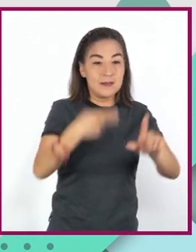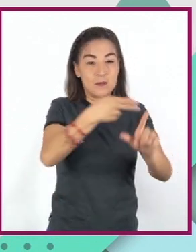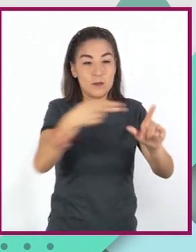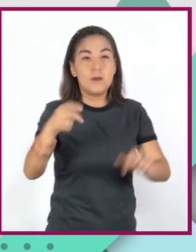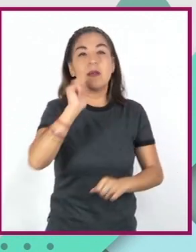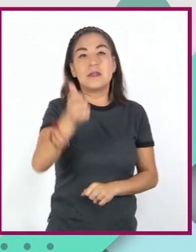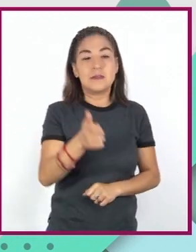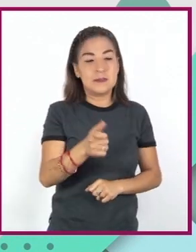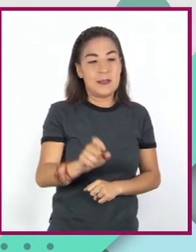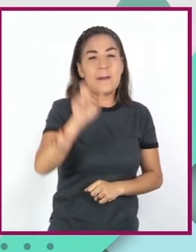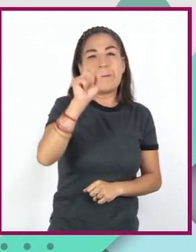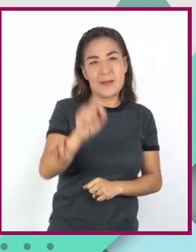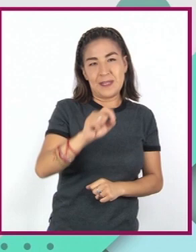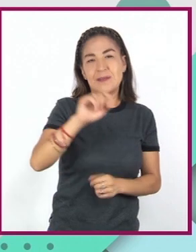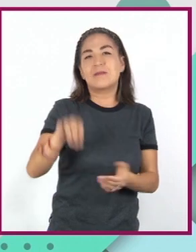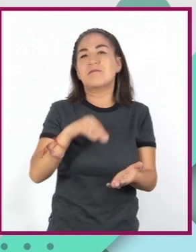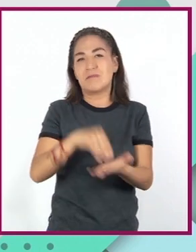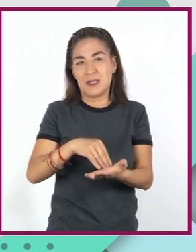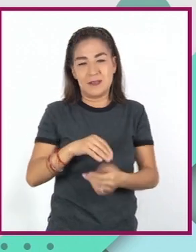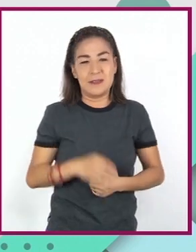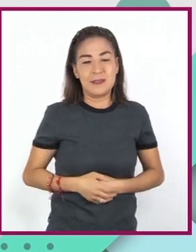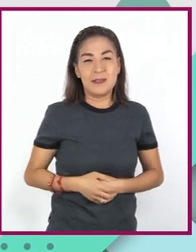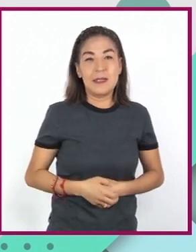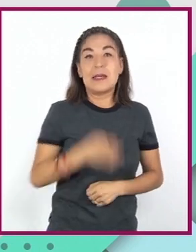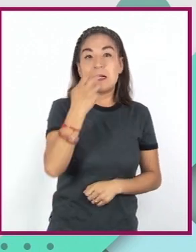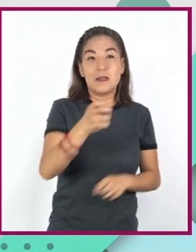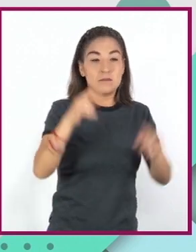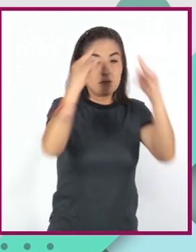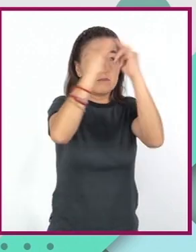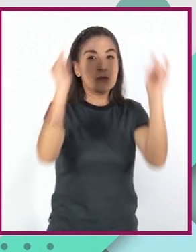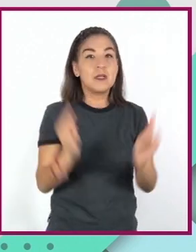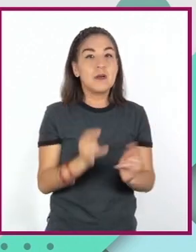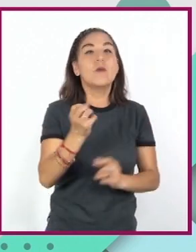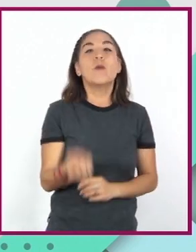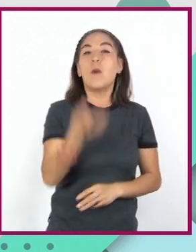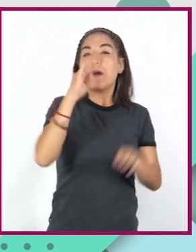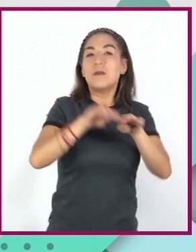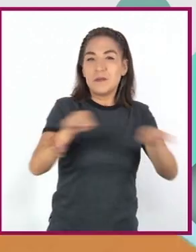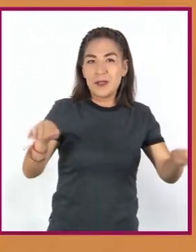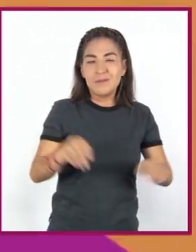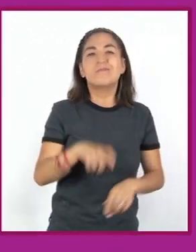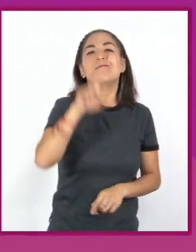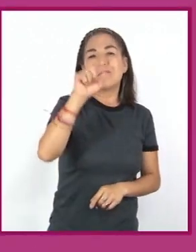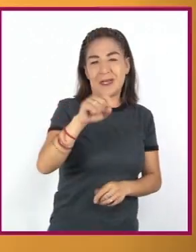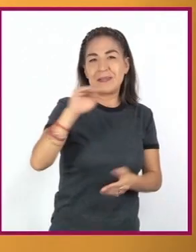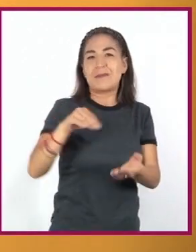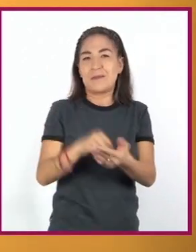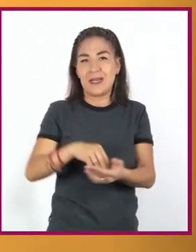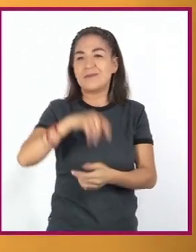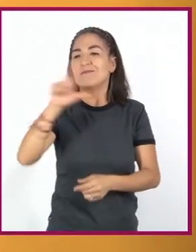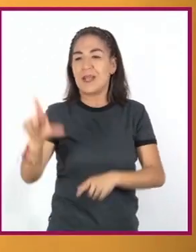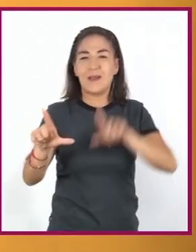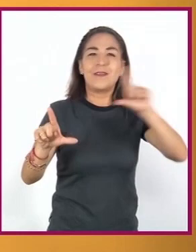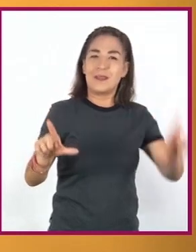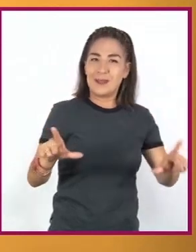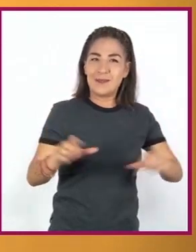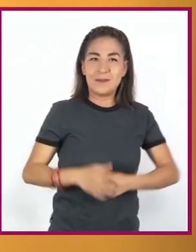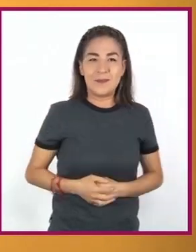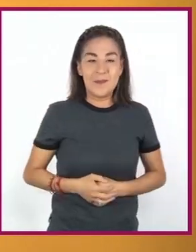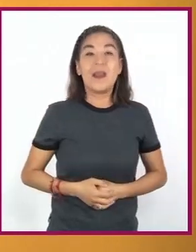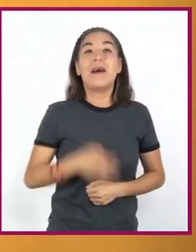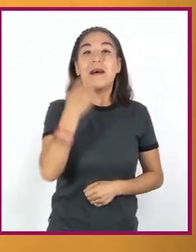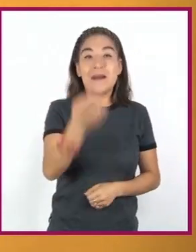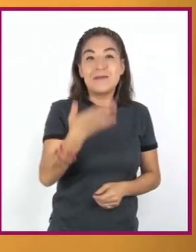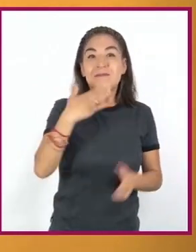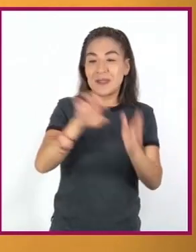es igual a 20 metros. La carpa debe medir 20 metros de cada lado. Ese es un ejemplo en el que